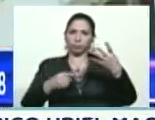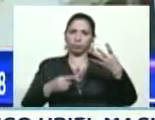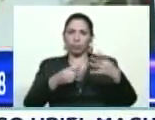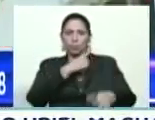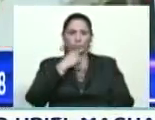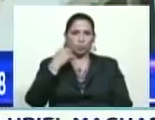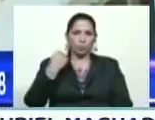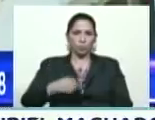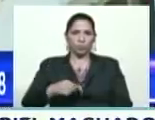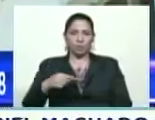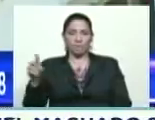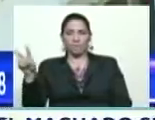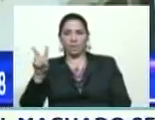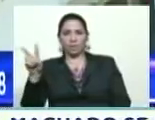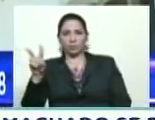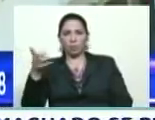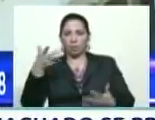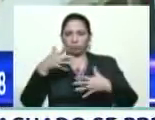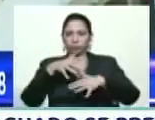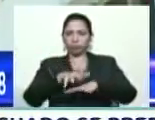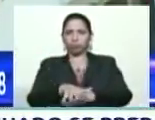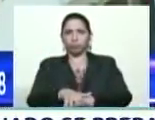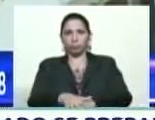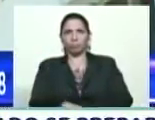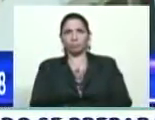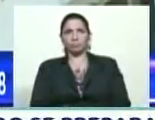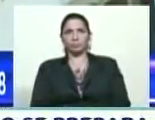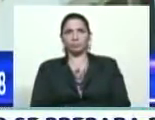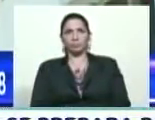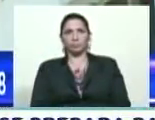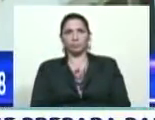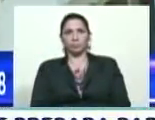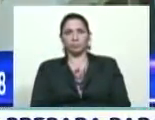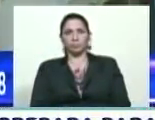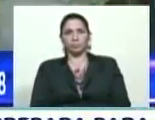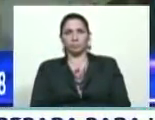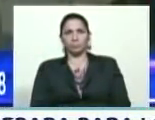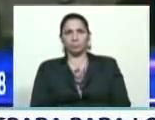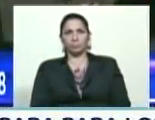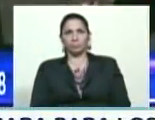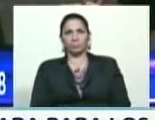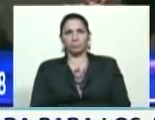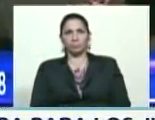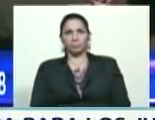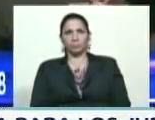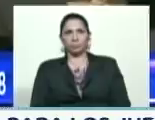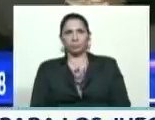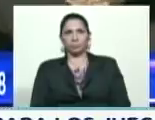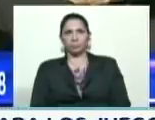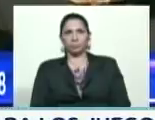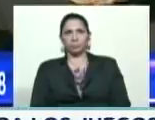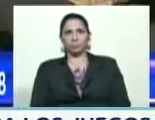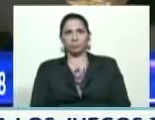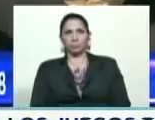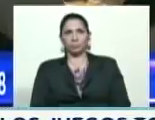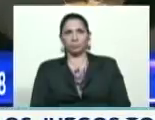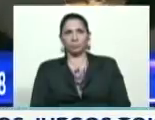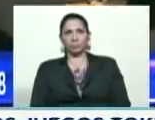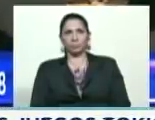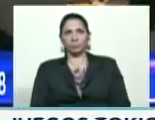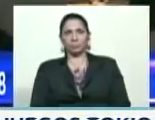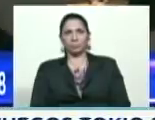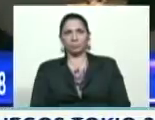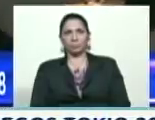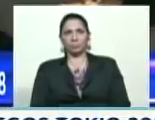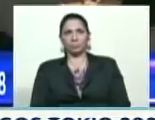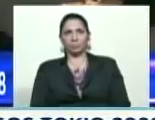Rusia y la República Bolivariana de Venezuela.